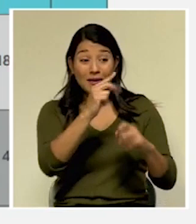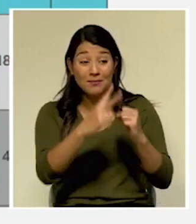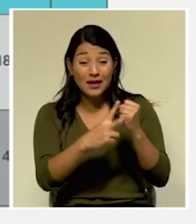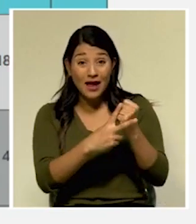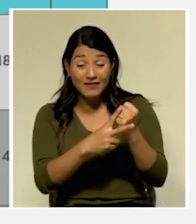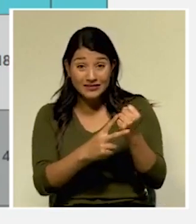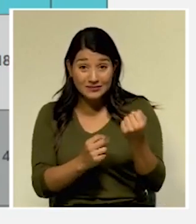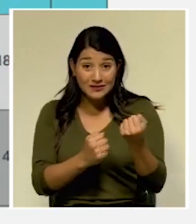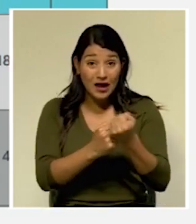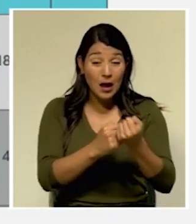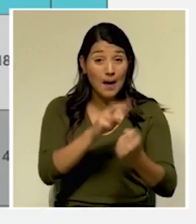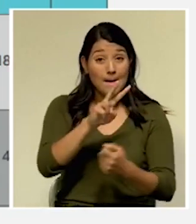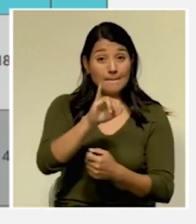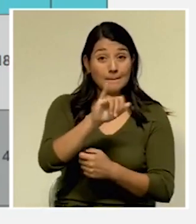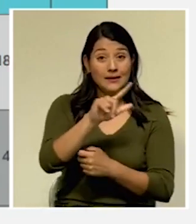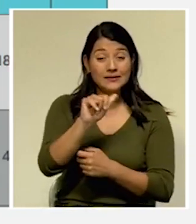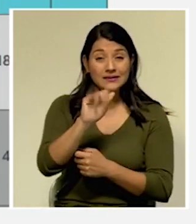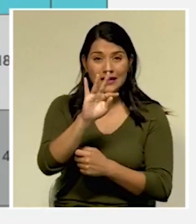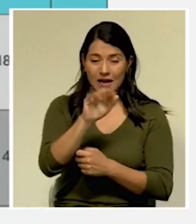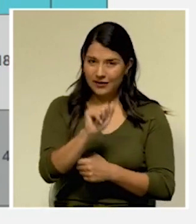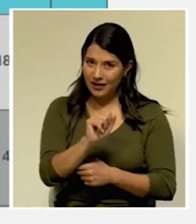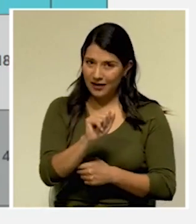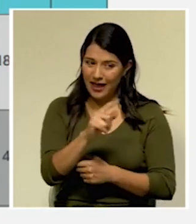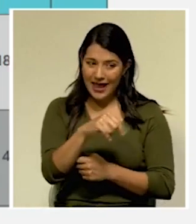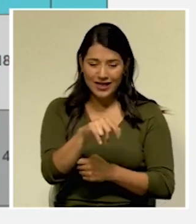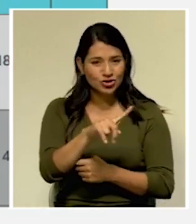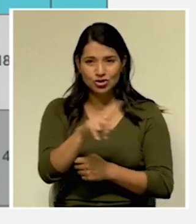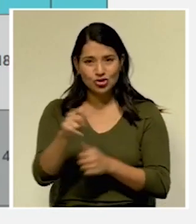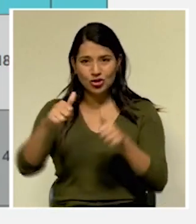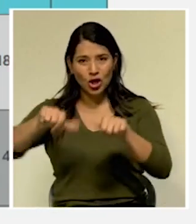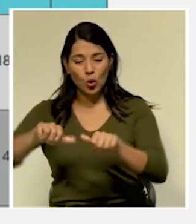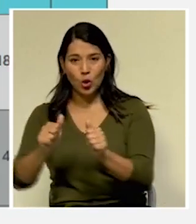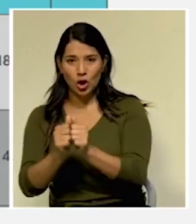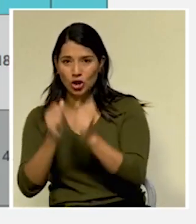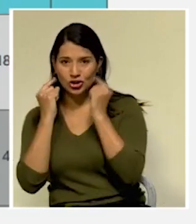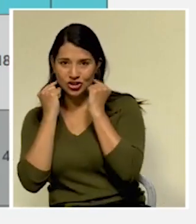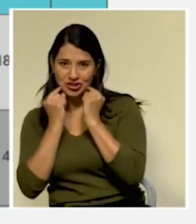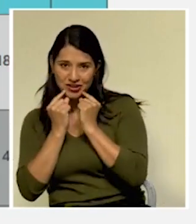en primera ronda, no necesariamente comulgan con don Rodrigo Chávez.